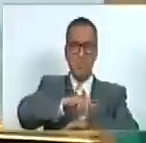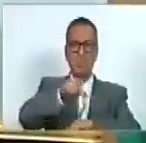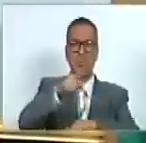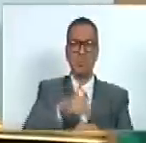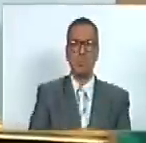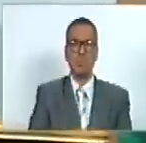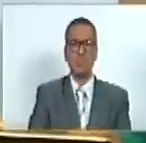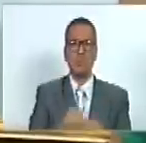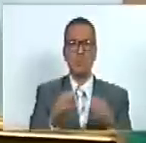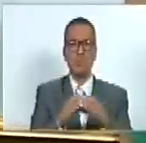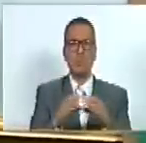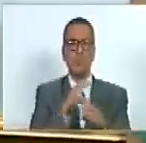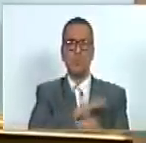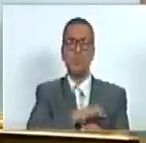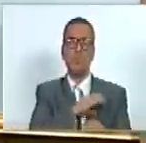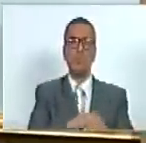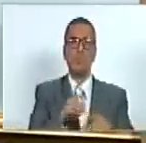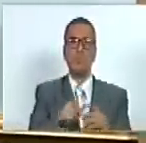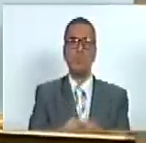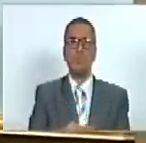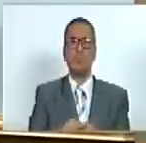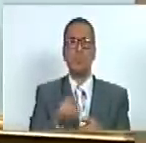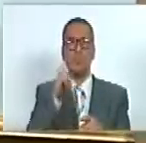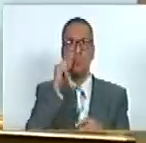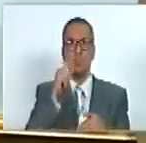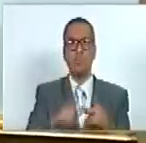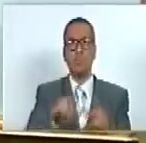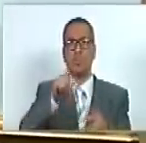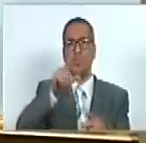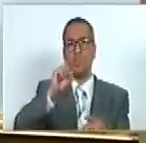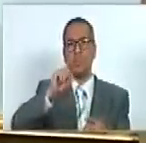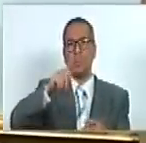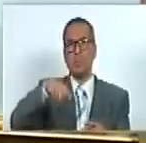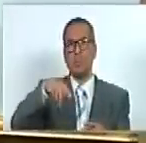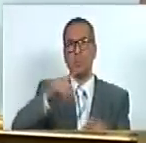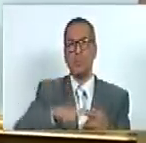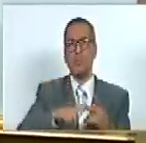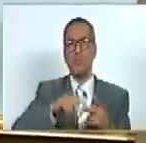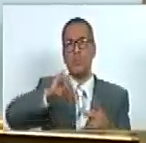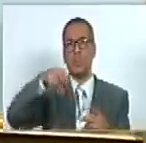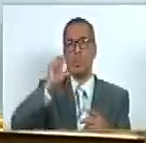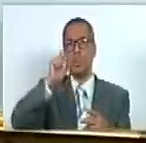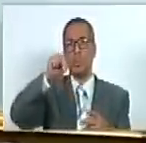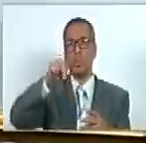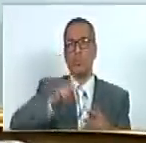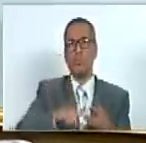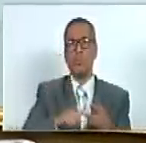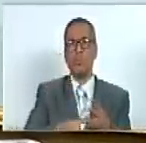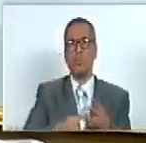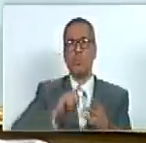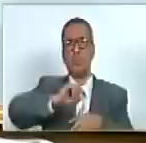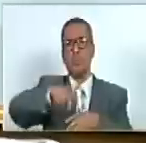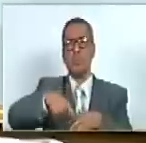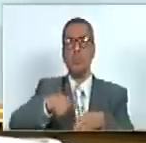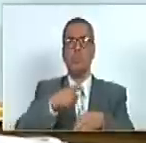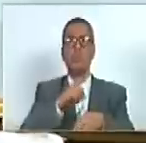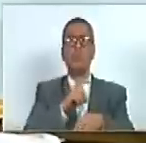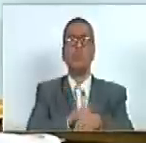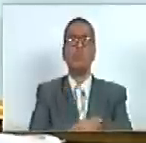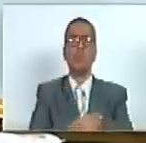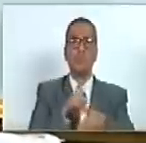la llamada comisión delegada, el señor Leopoldo López, el señor Juan Guaidó y toda esa